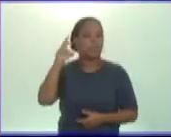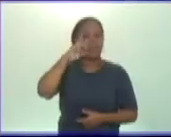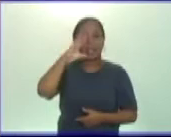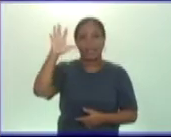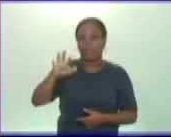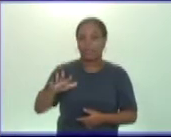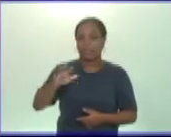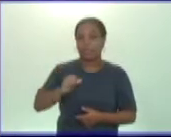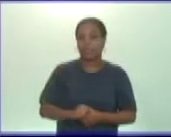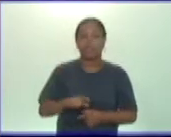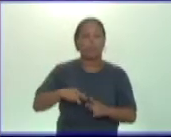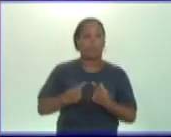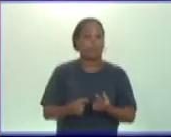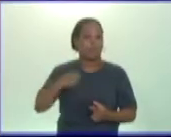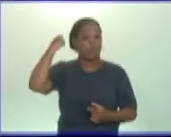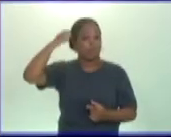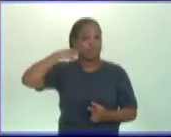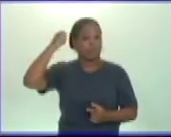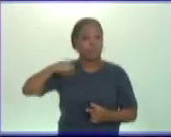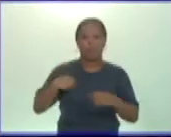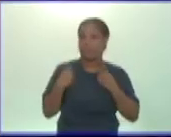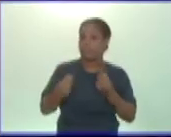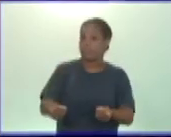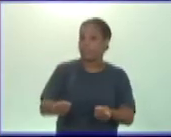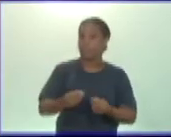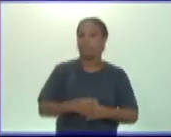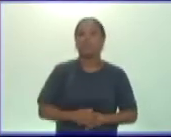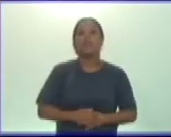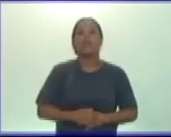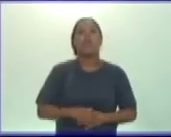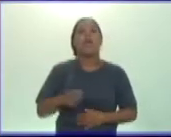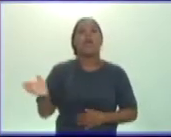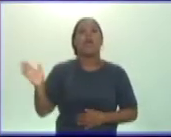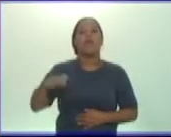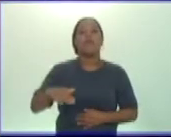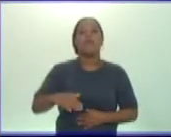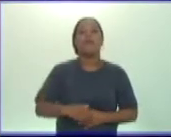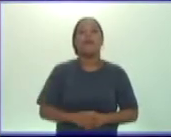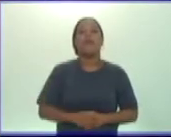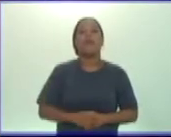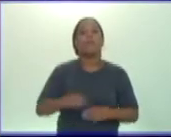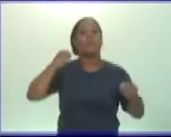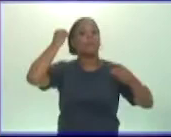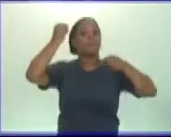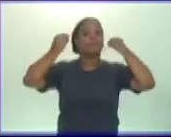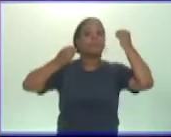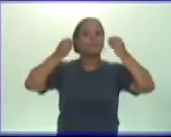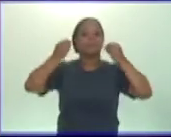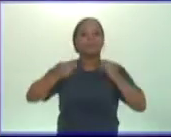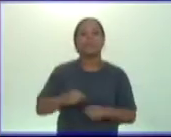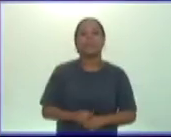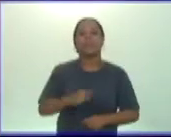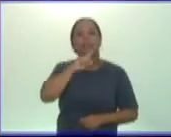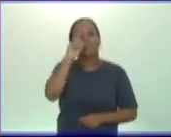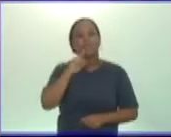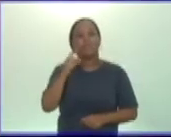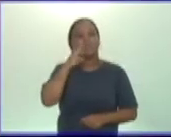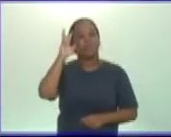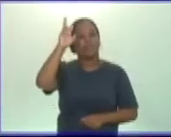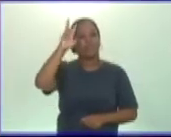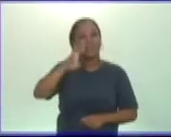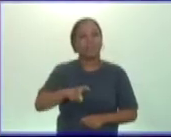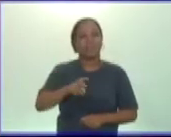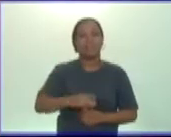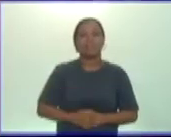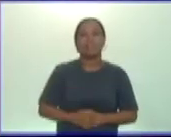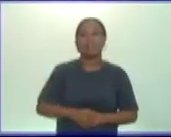entonces que en el siguiente material que te voy a estar proponiendo, vamos entonces a estar analizando las siguientes interrogantes. Observemos la siguiente